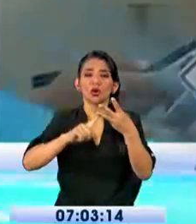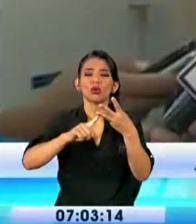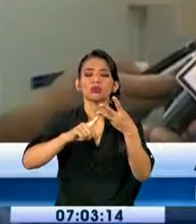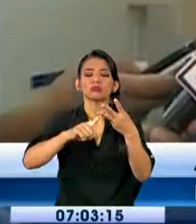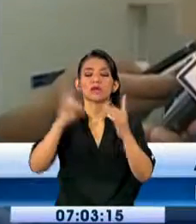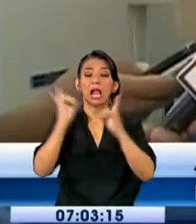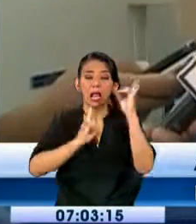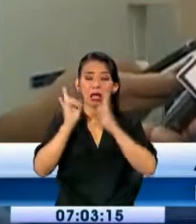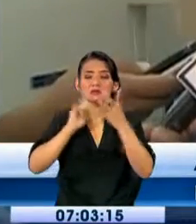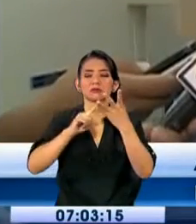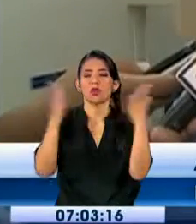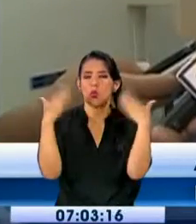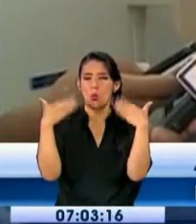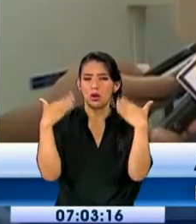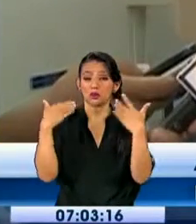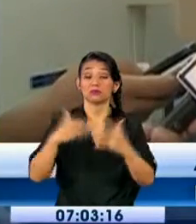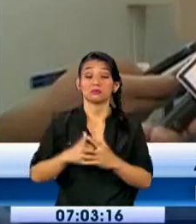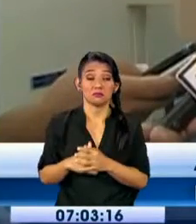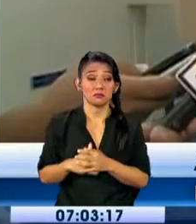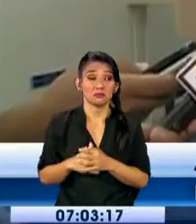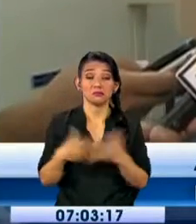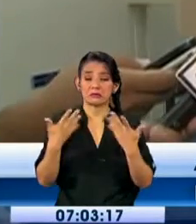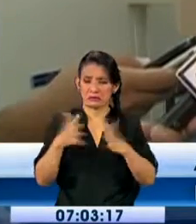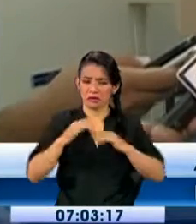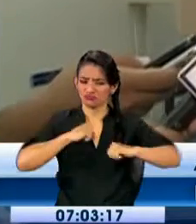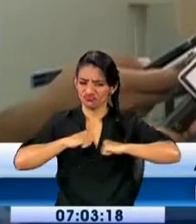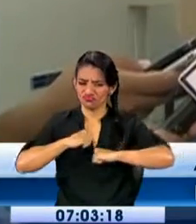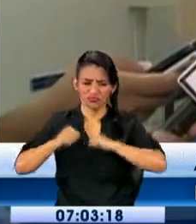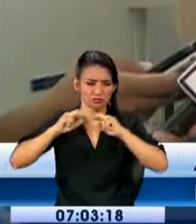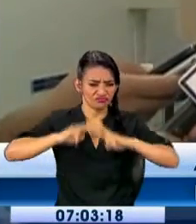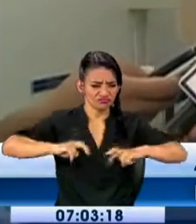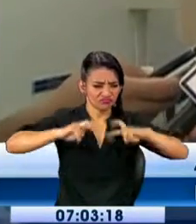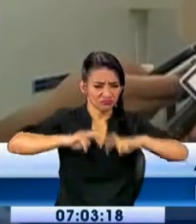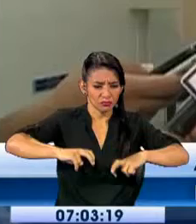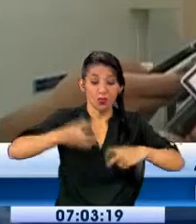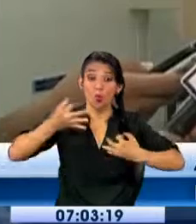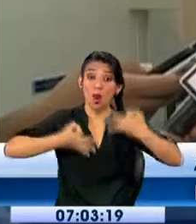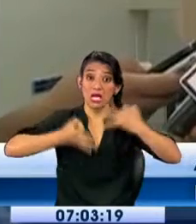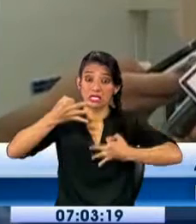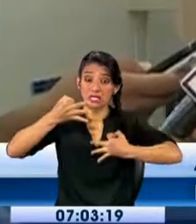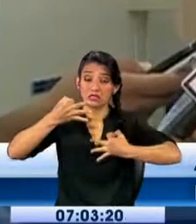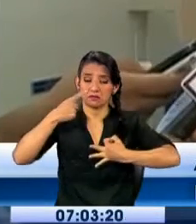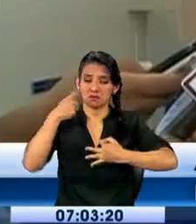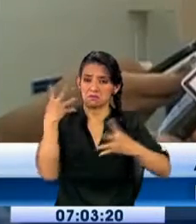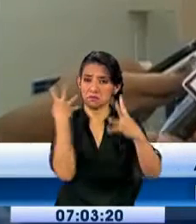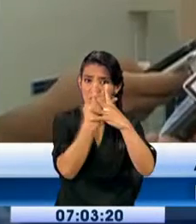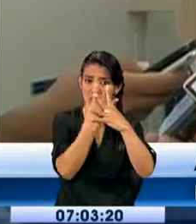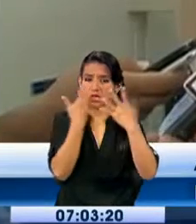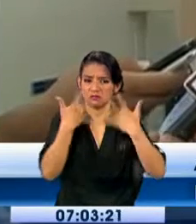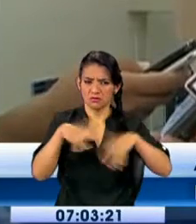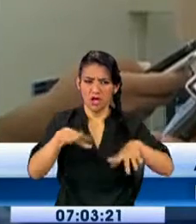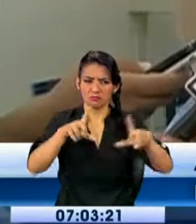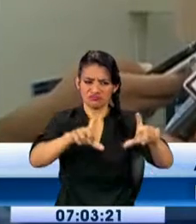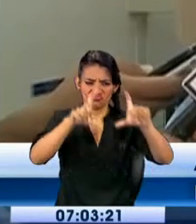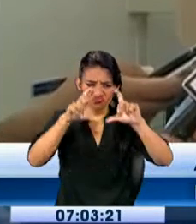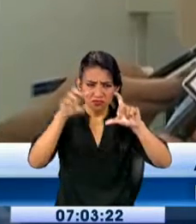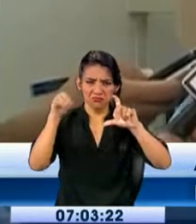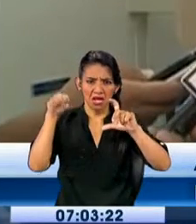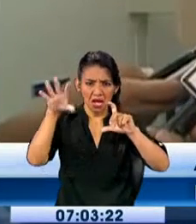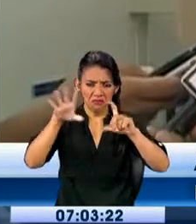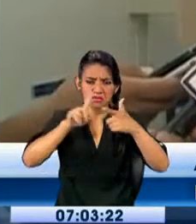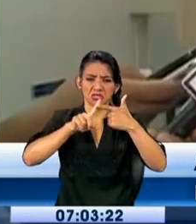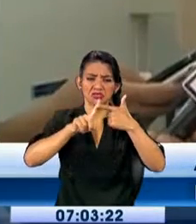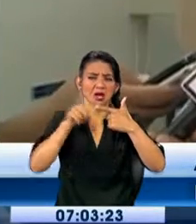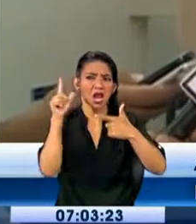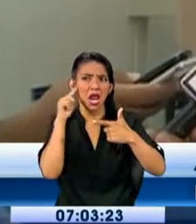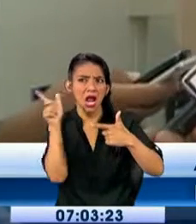hemos realizado con las autorizaciones correspondientes, los señores jueces de garantías penales, los seguimientos, las filmaciones, las grabaciones, incluso